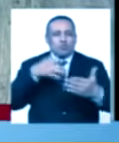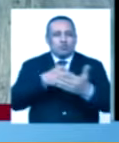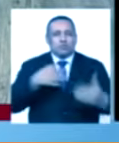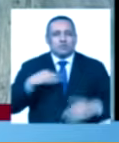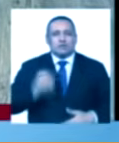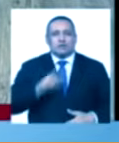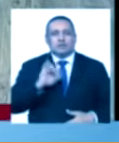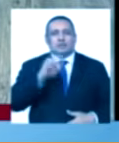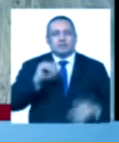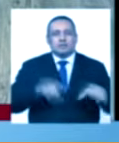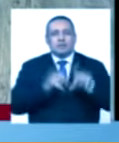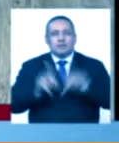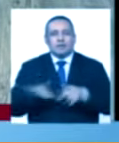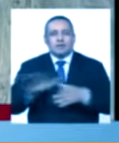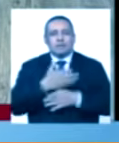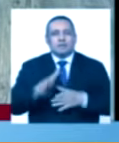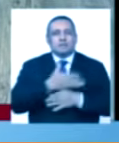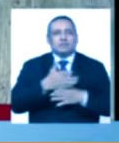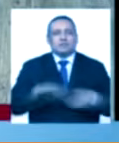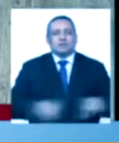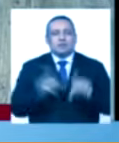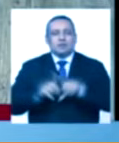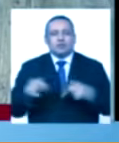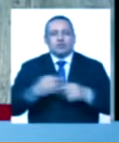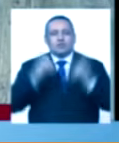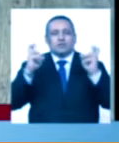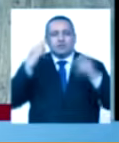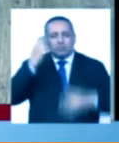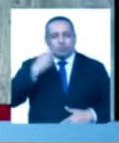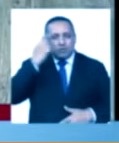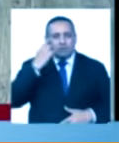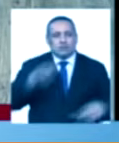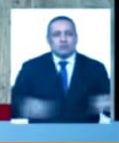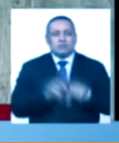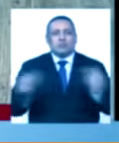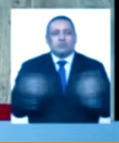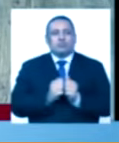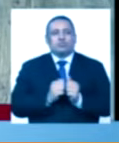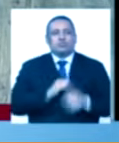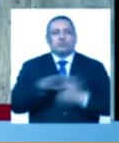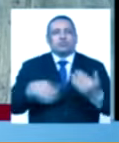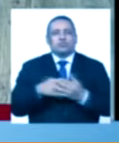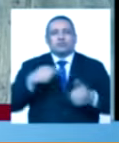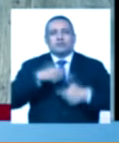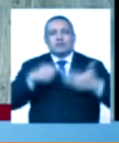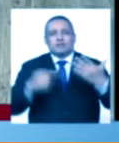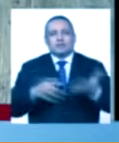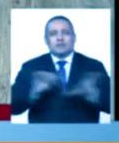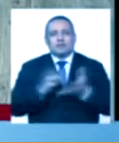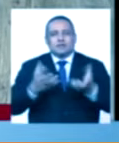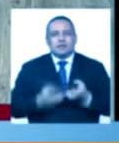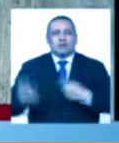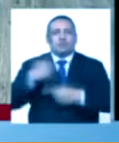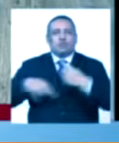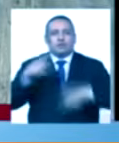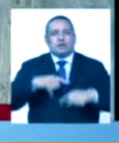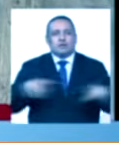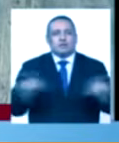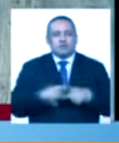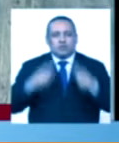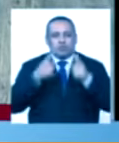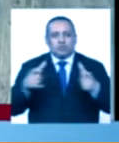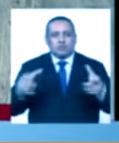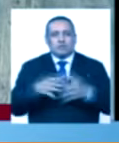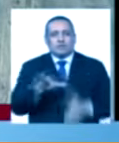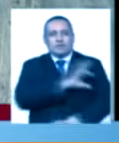la señora Benavides, y que participan en esa maniobra política junto con los caviares que quieren retomar el control